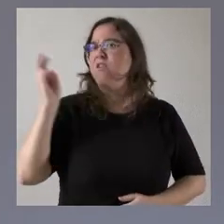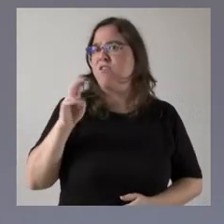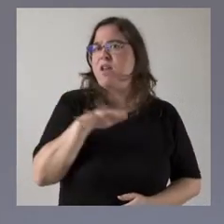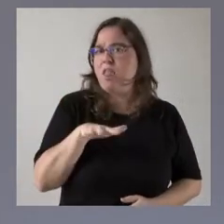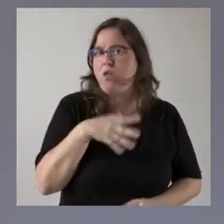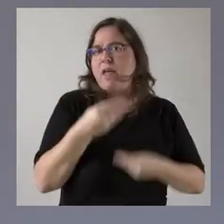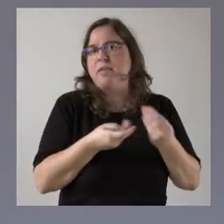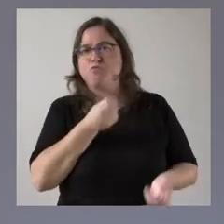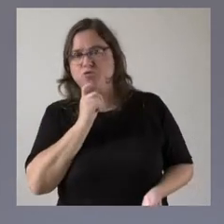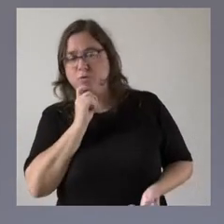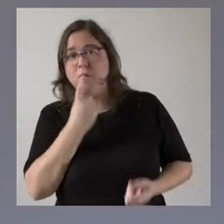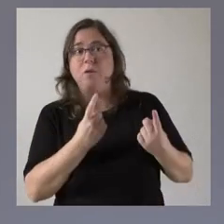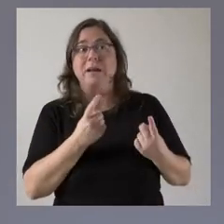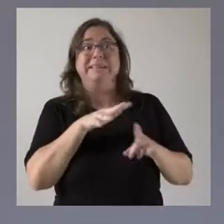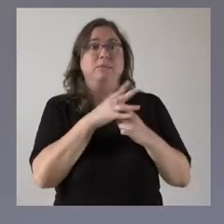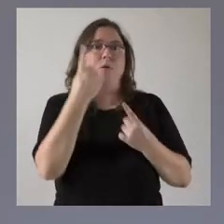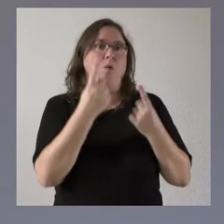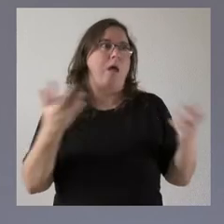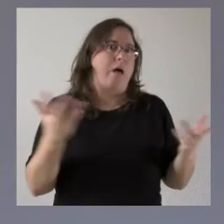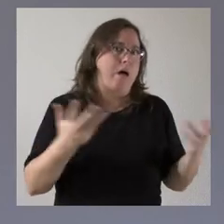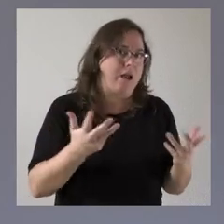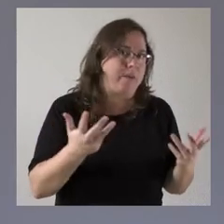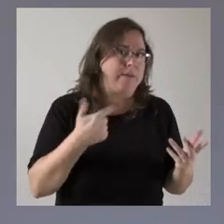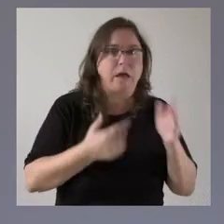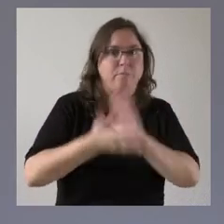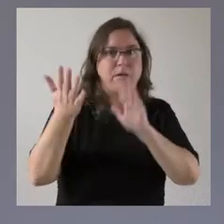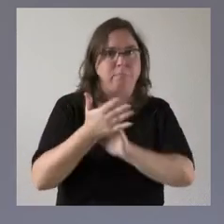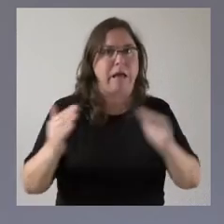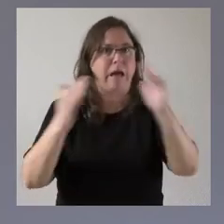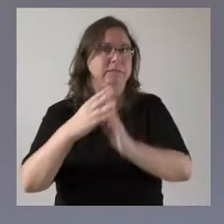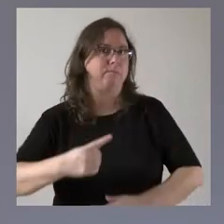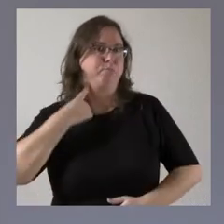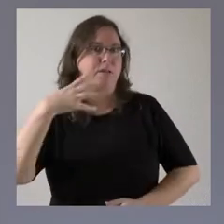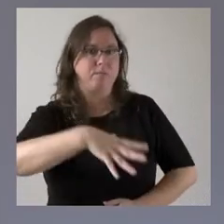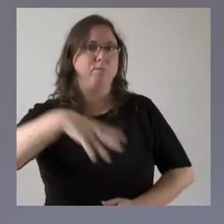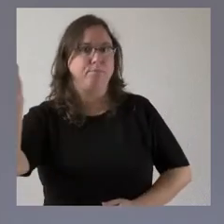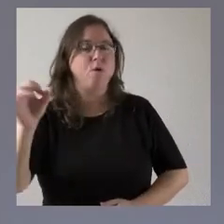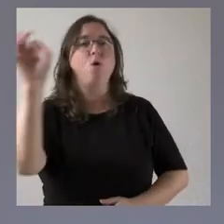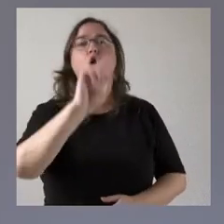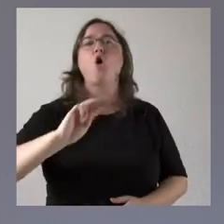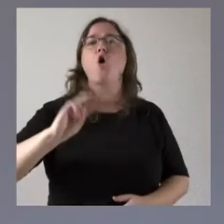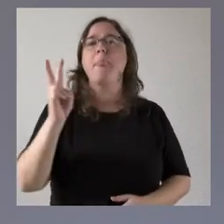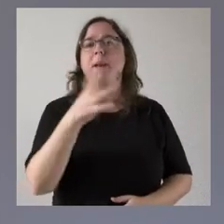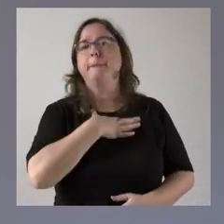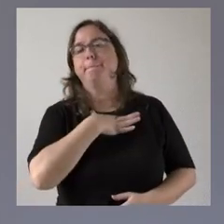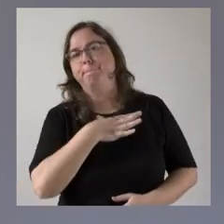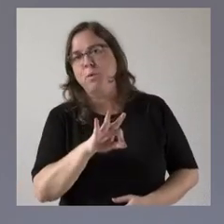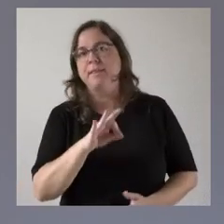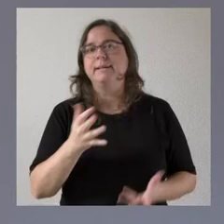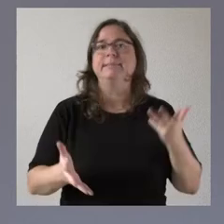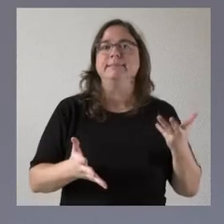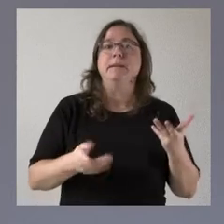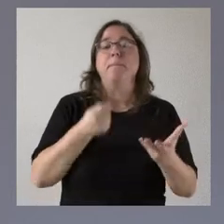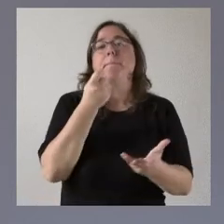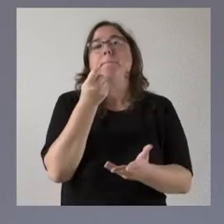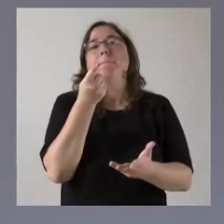hay situaciones más graves como les decía que es el lanzamiento de las viviendas por ejemplo y hay otras situaciones que puede ser un